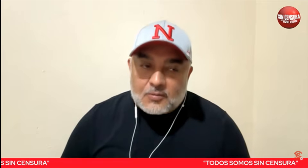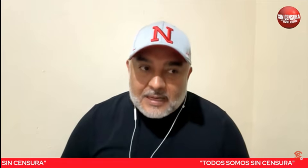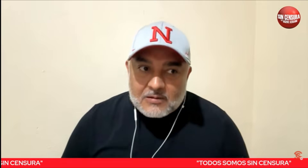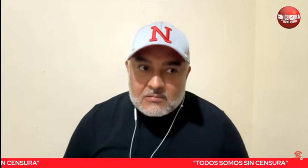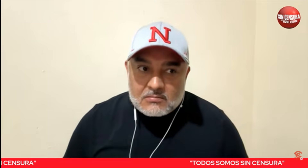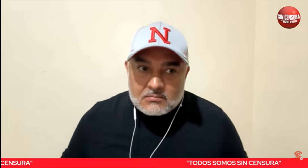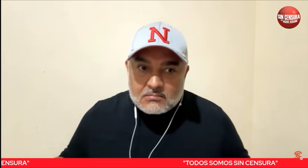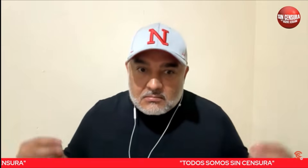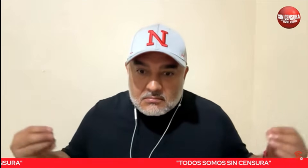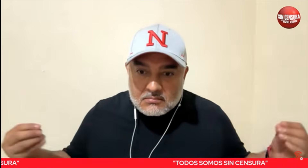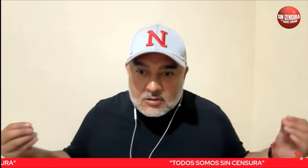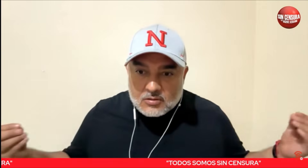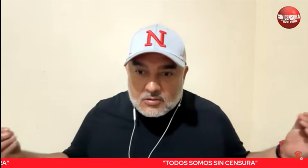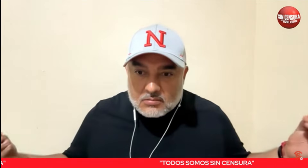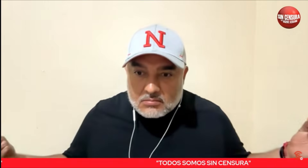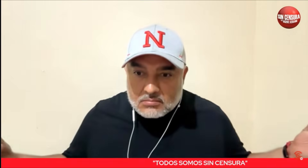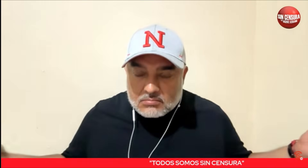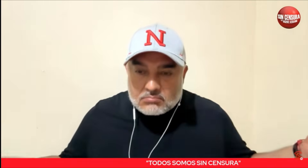¿No veo un